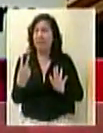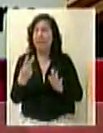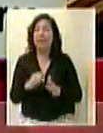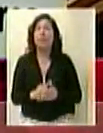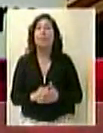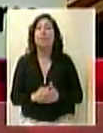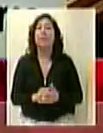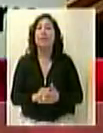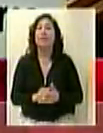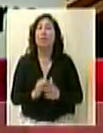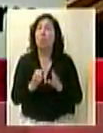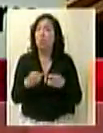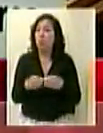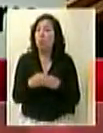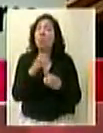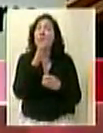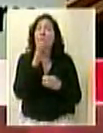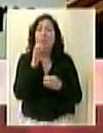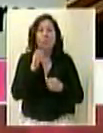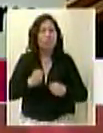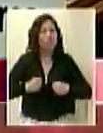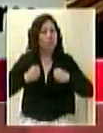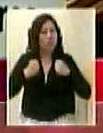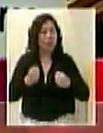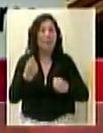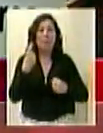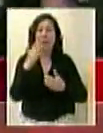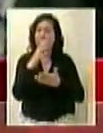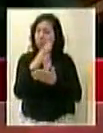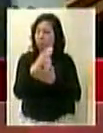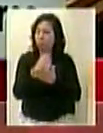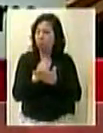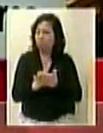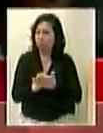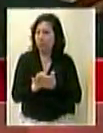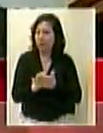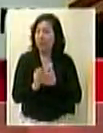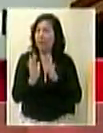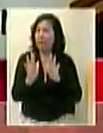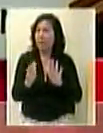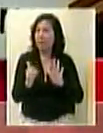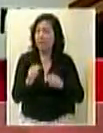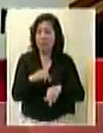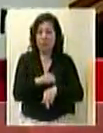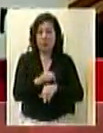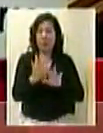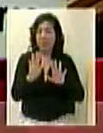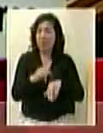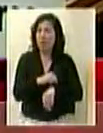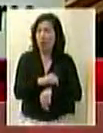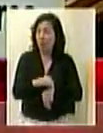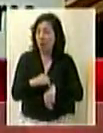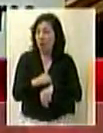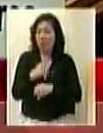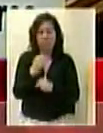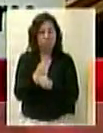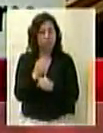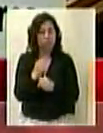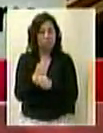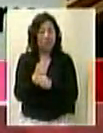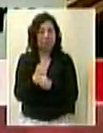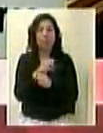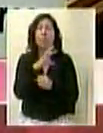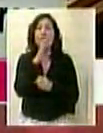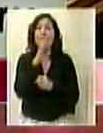decía Lucha, un grupo de mujeres luchó para bajar de 16 horas a 10 horas el trabajo